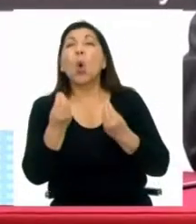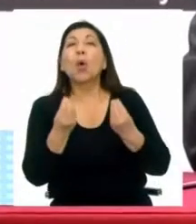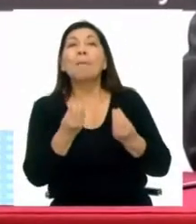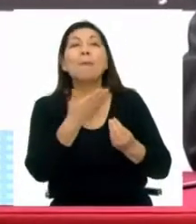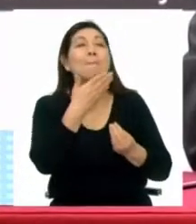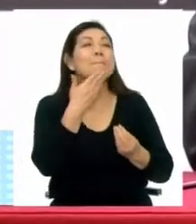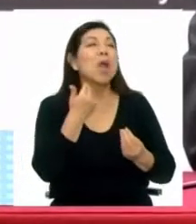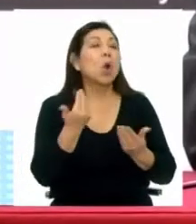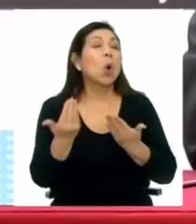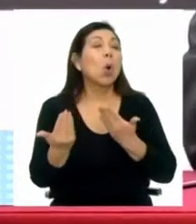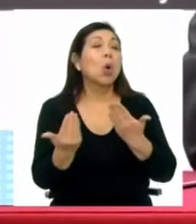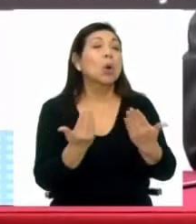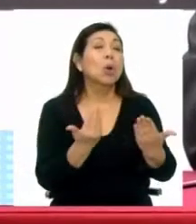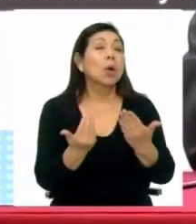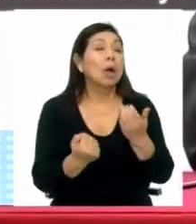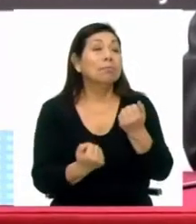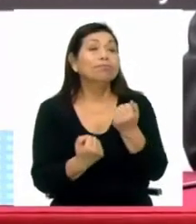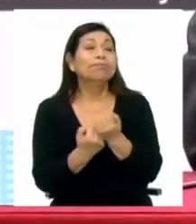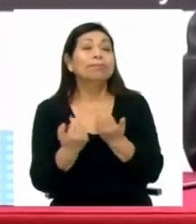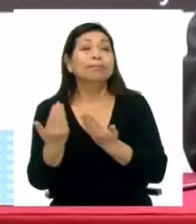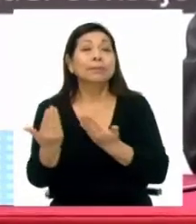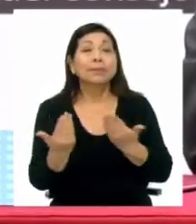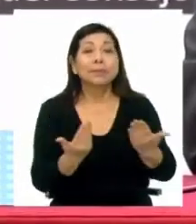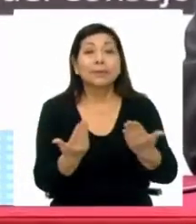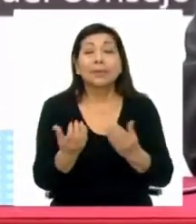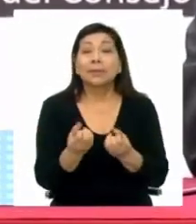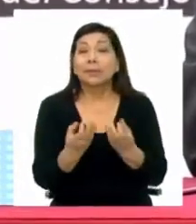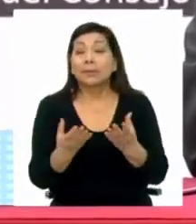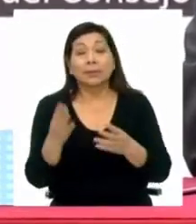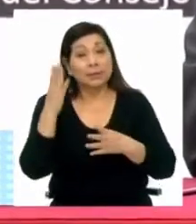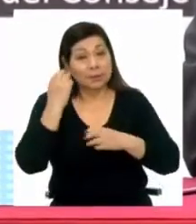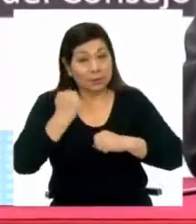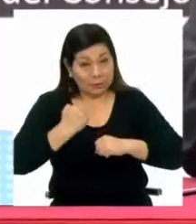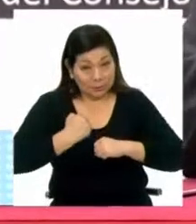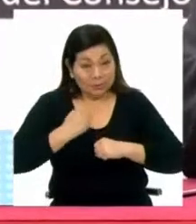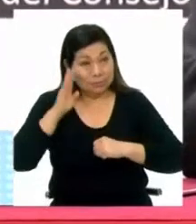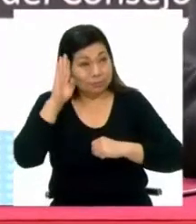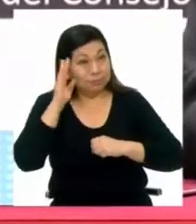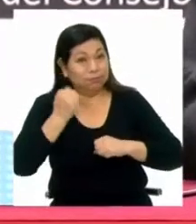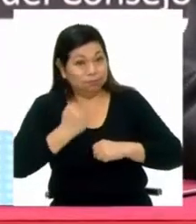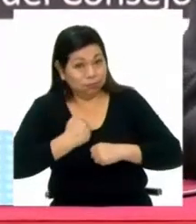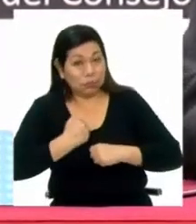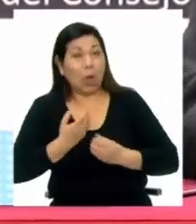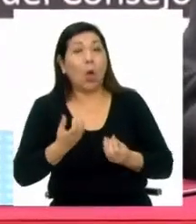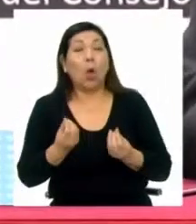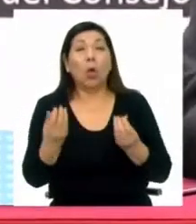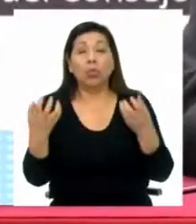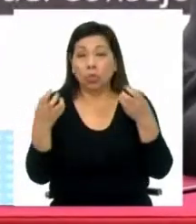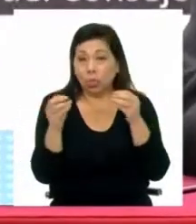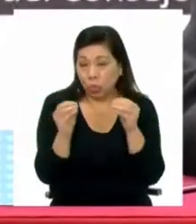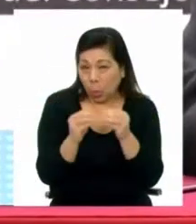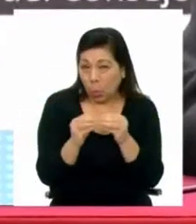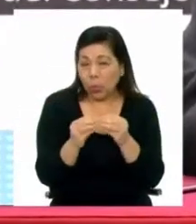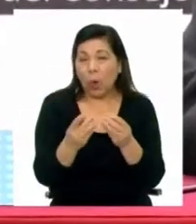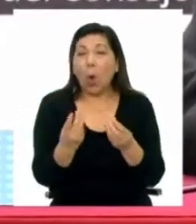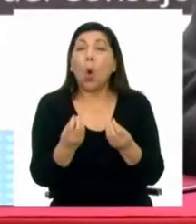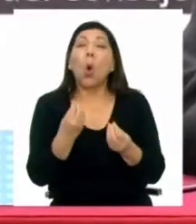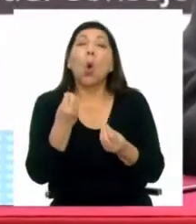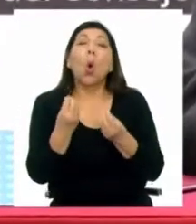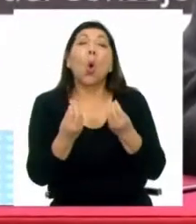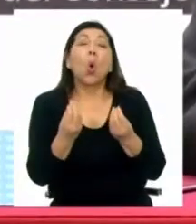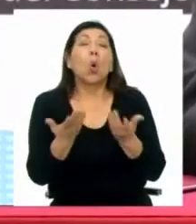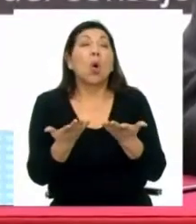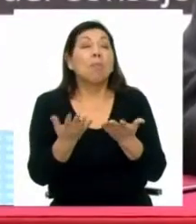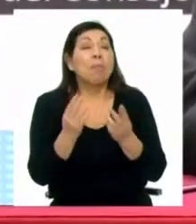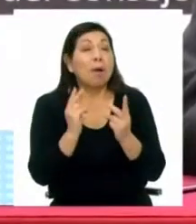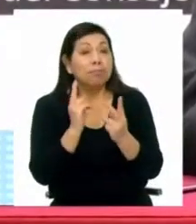mecanismos específicos donde puedan cooperar tanto las Fuerzas Armadas como las Fuerzas Policiales y ver cómo es